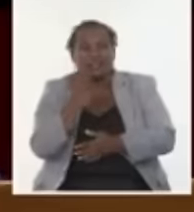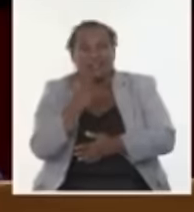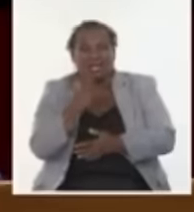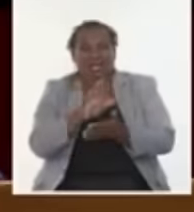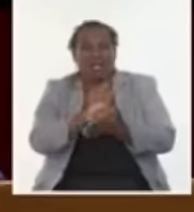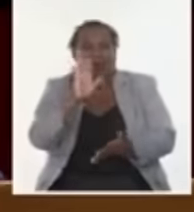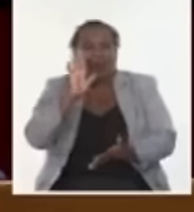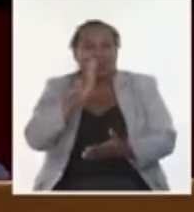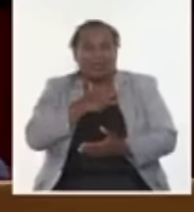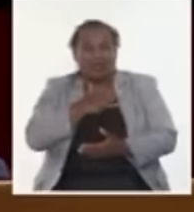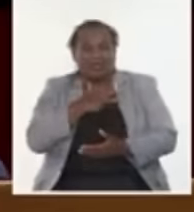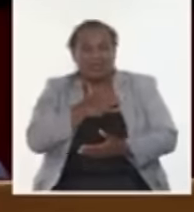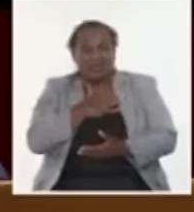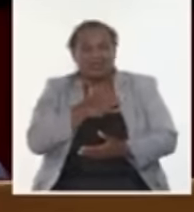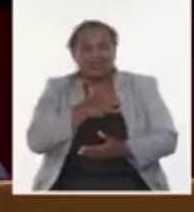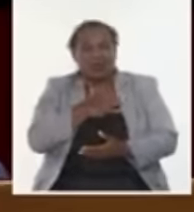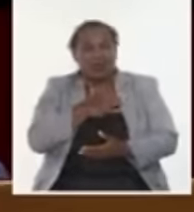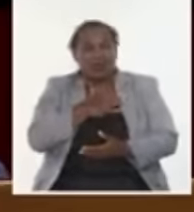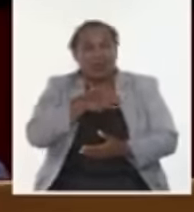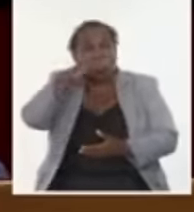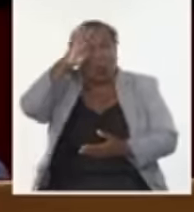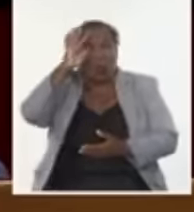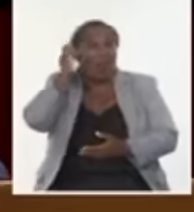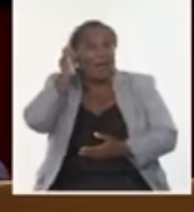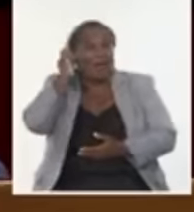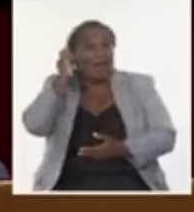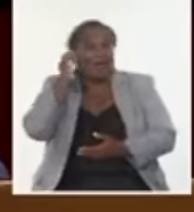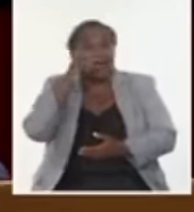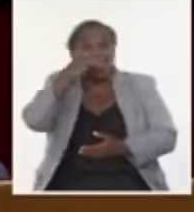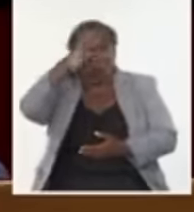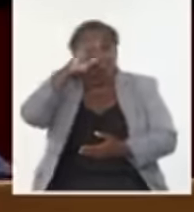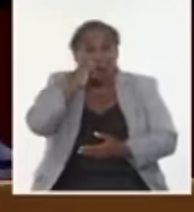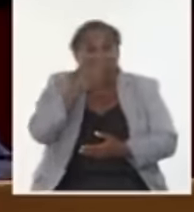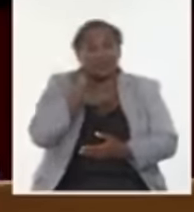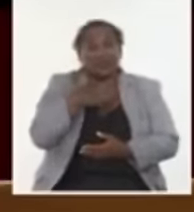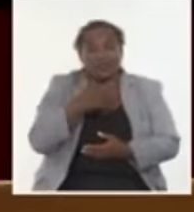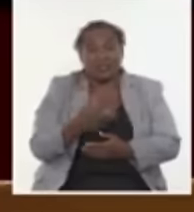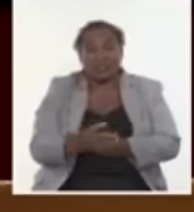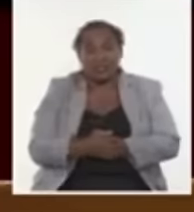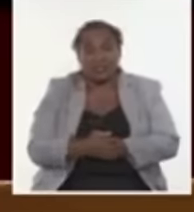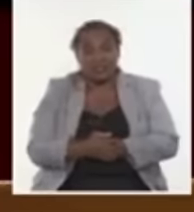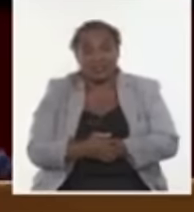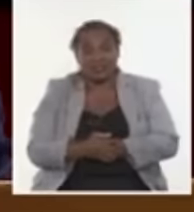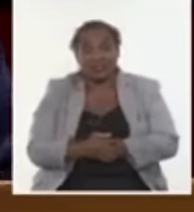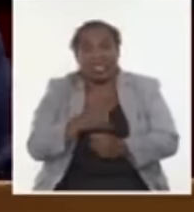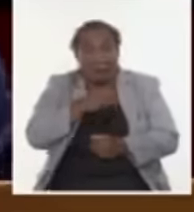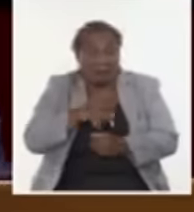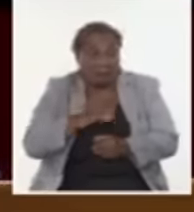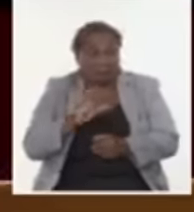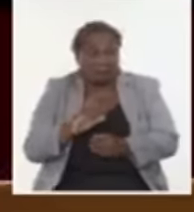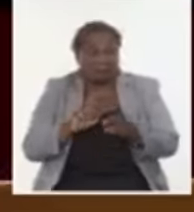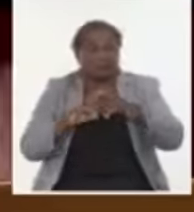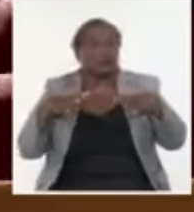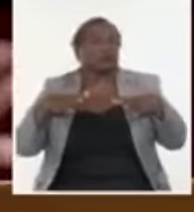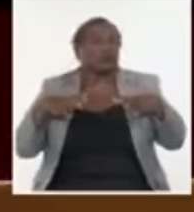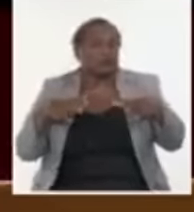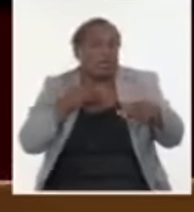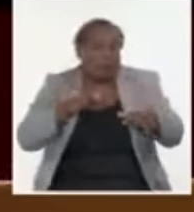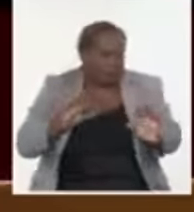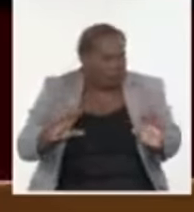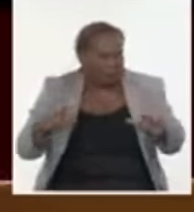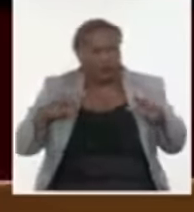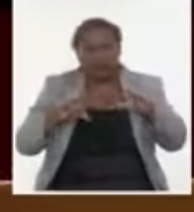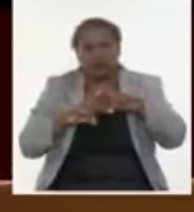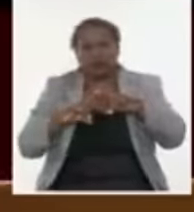para mantener los programas económicos y sociales. Para citar un ejemplo, el sector turístico, que es el